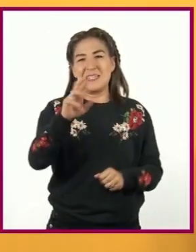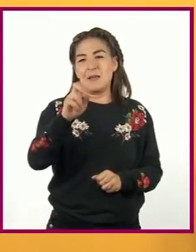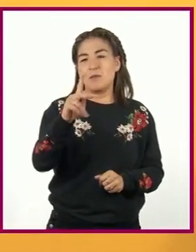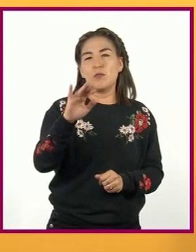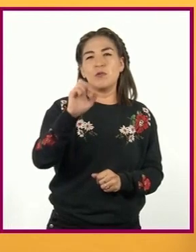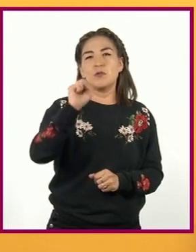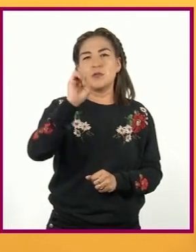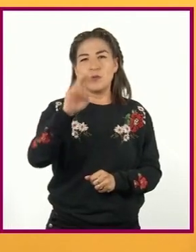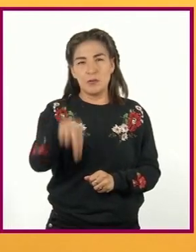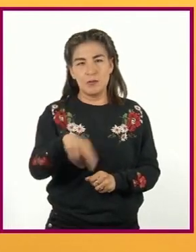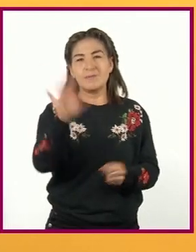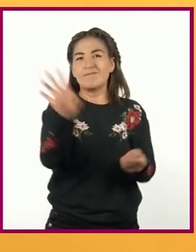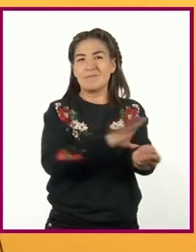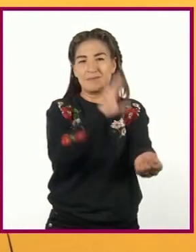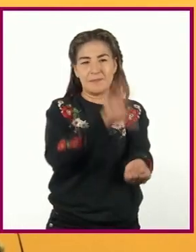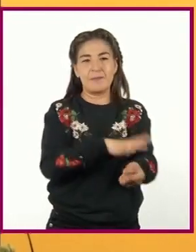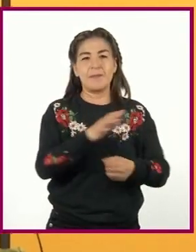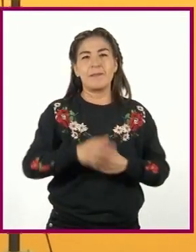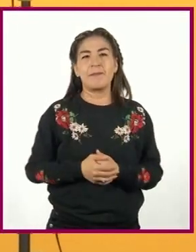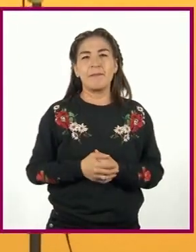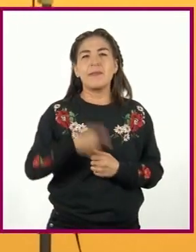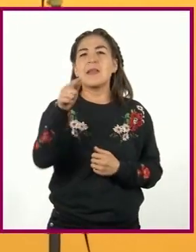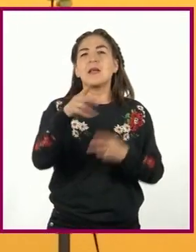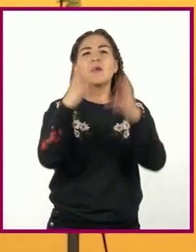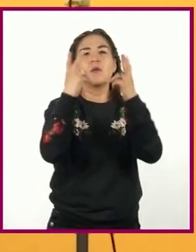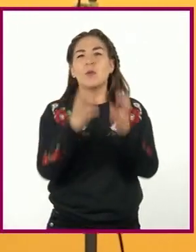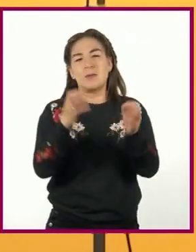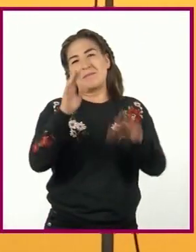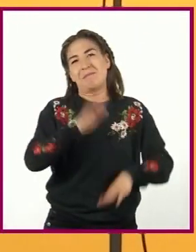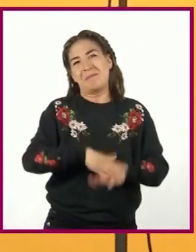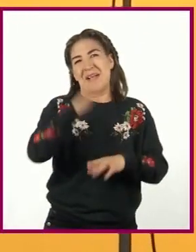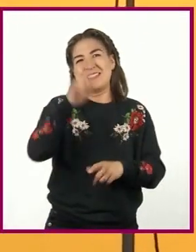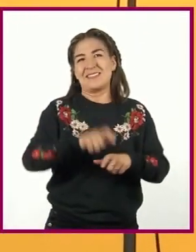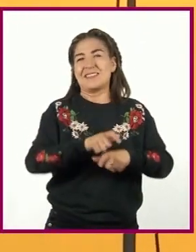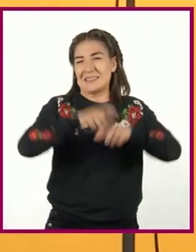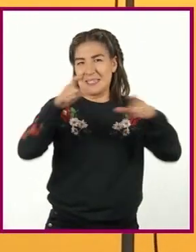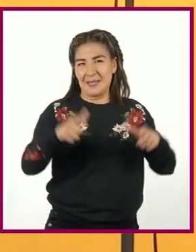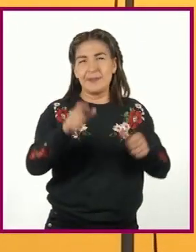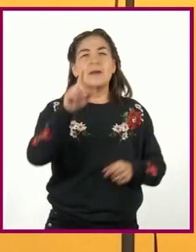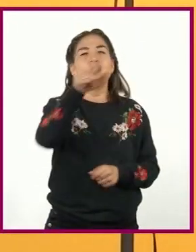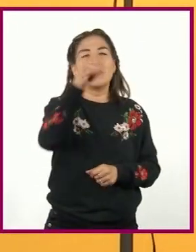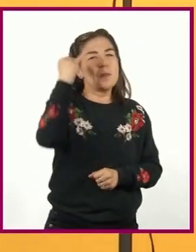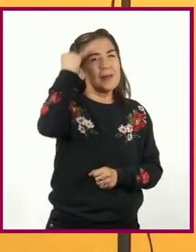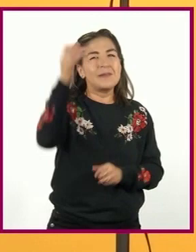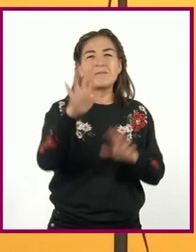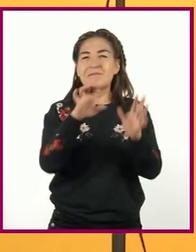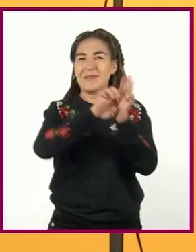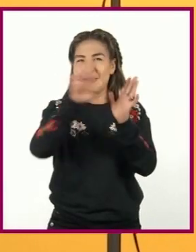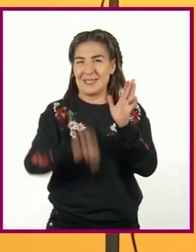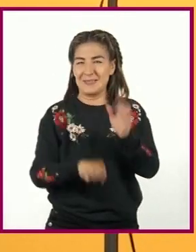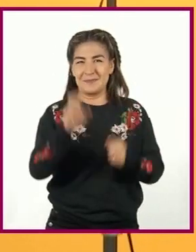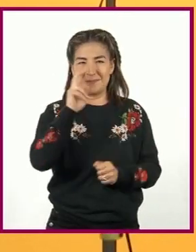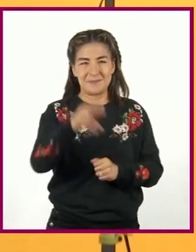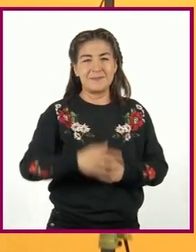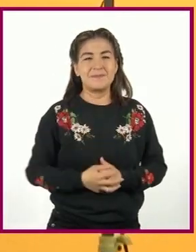eléctrica. Una carga de un Coulomb es muy grande. Para que te des una idea de estas